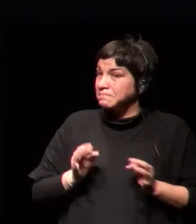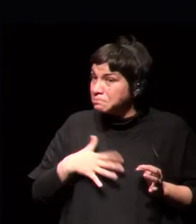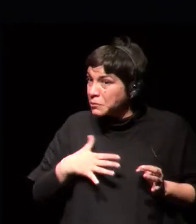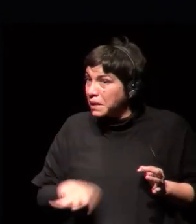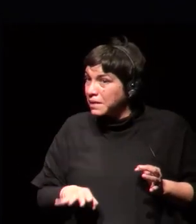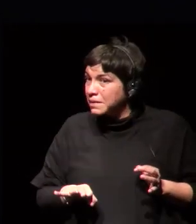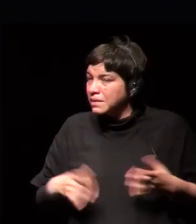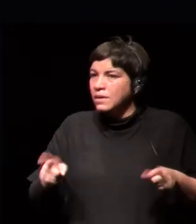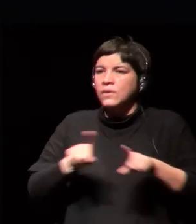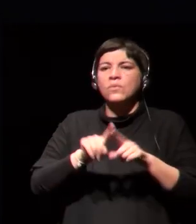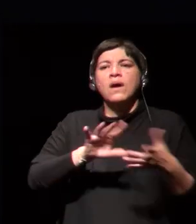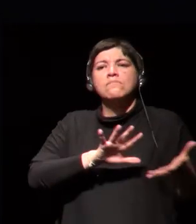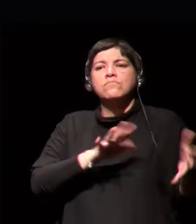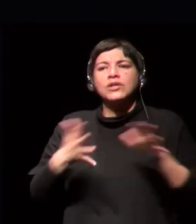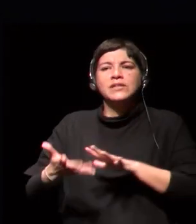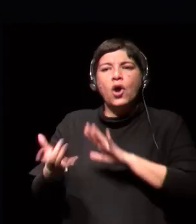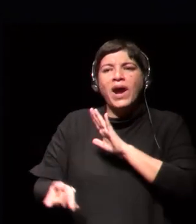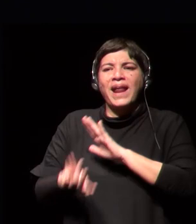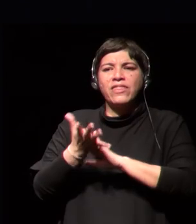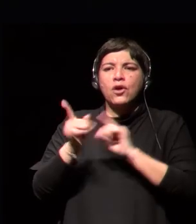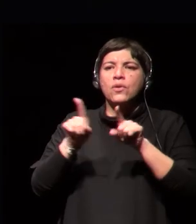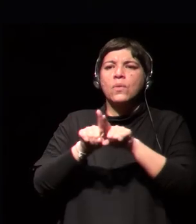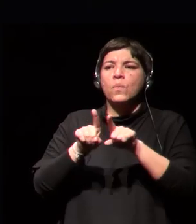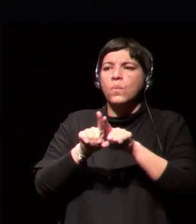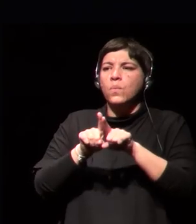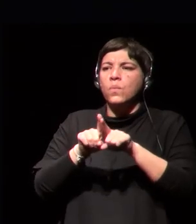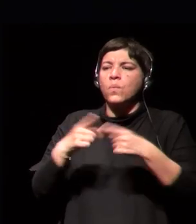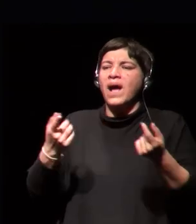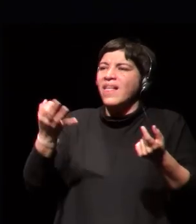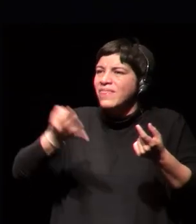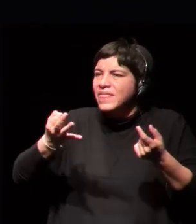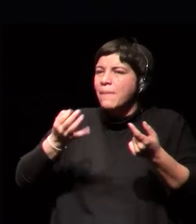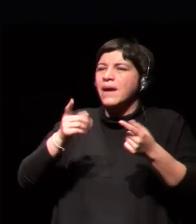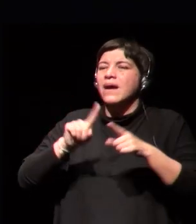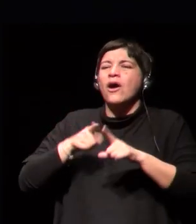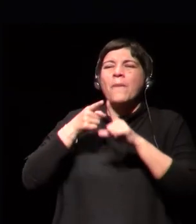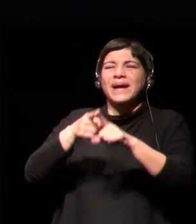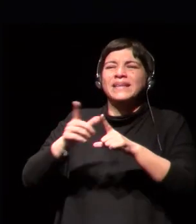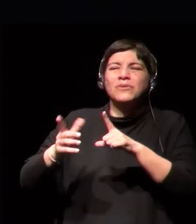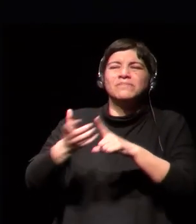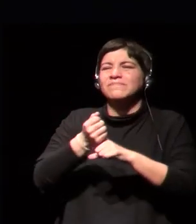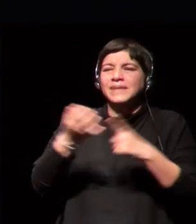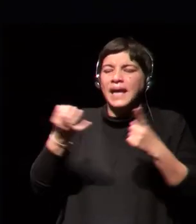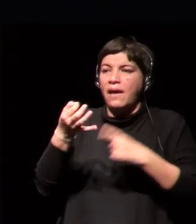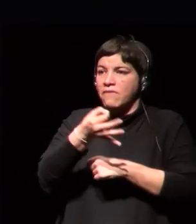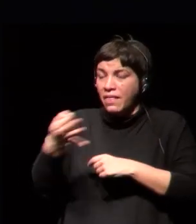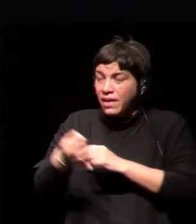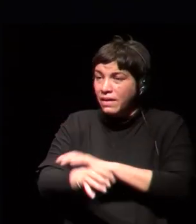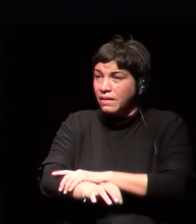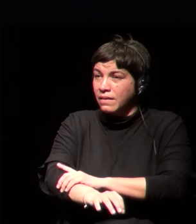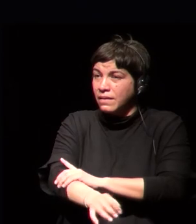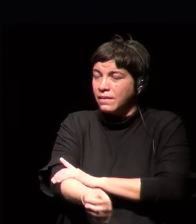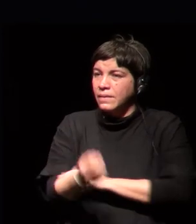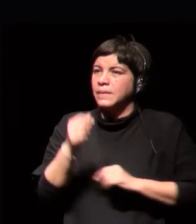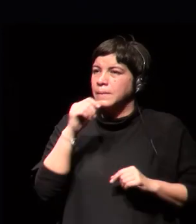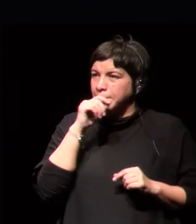del contenido sea lo que tiene que ser para conseguir mayores niveles de eficacia? Voy a hacer referencia a la organización para